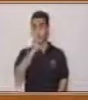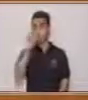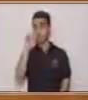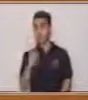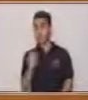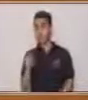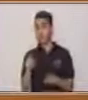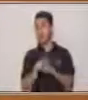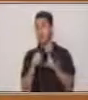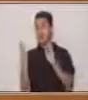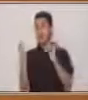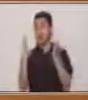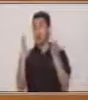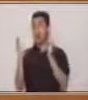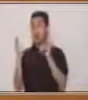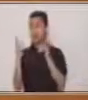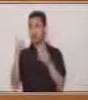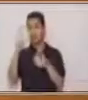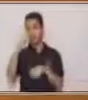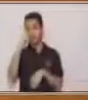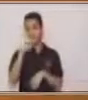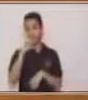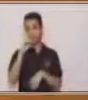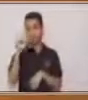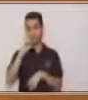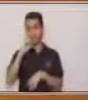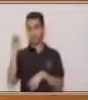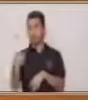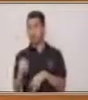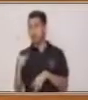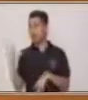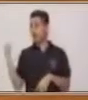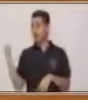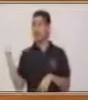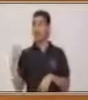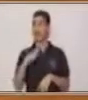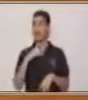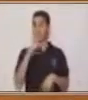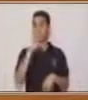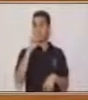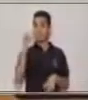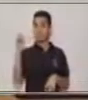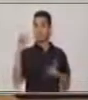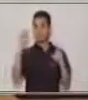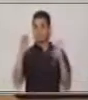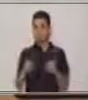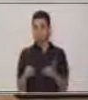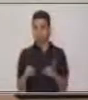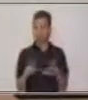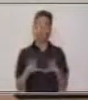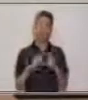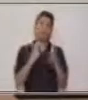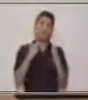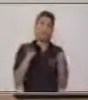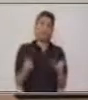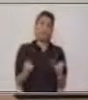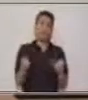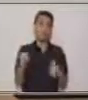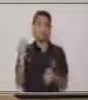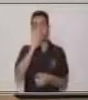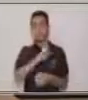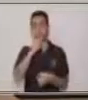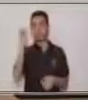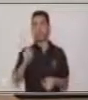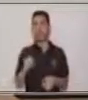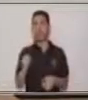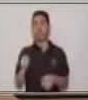esa comparación sobre el 100%. En este caso hay 100 personas y entonces, ¿cuál sería el